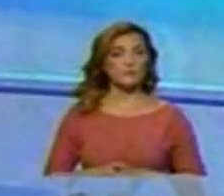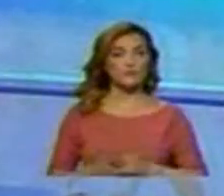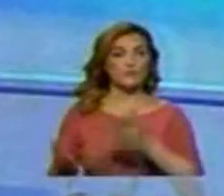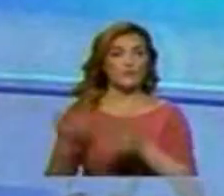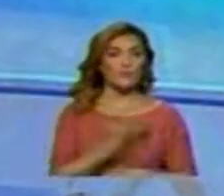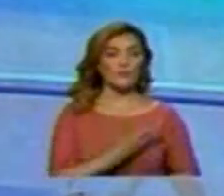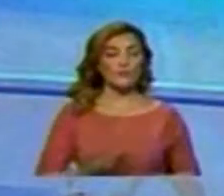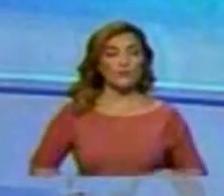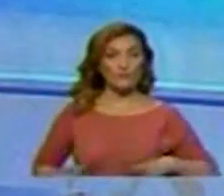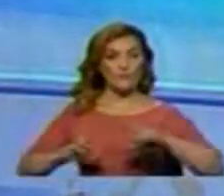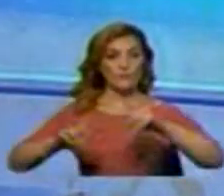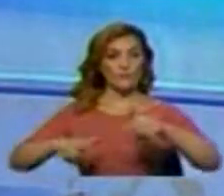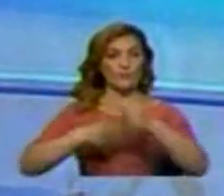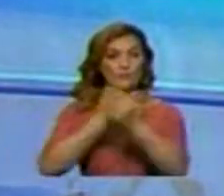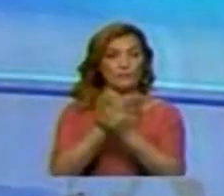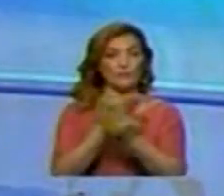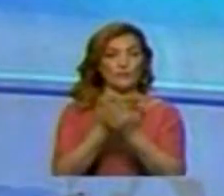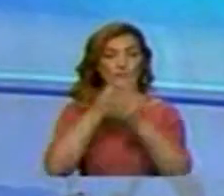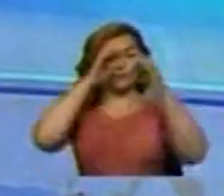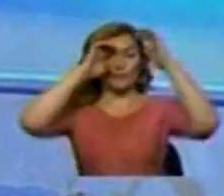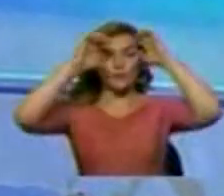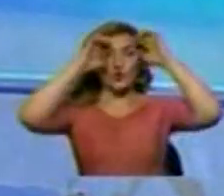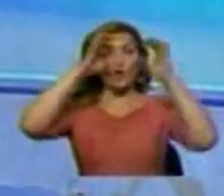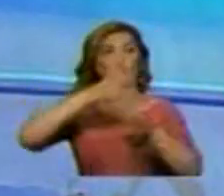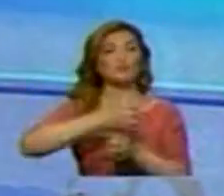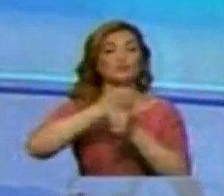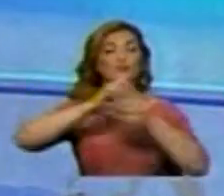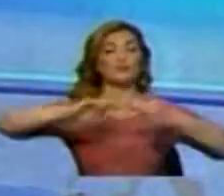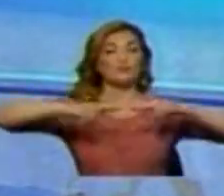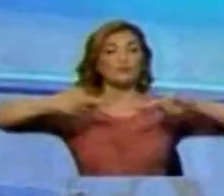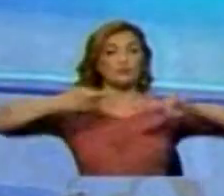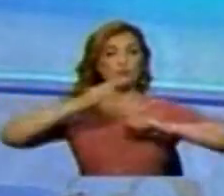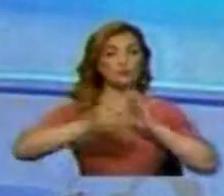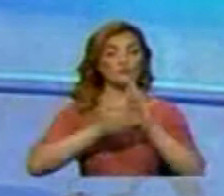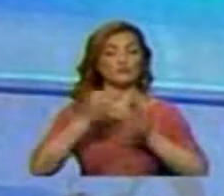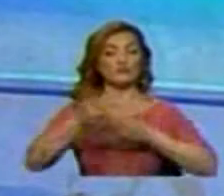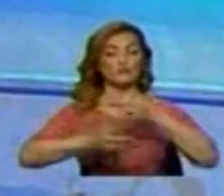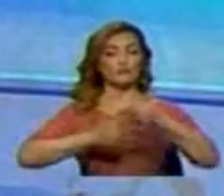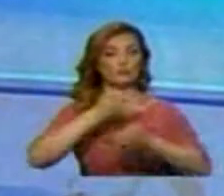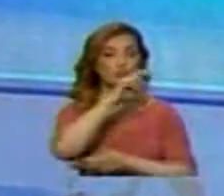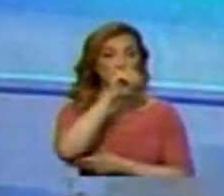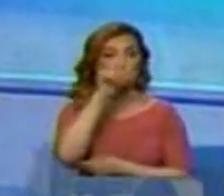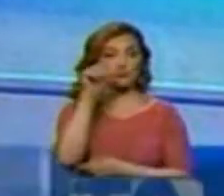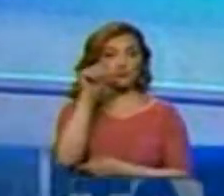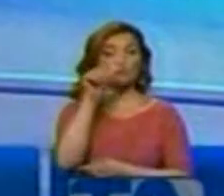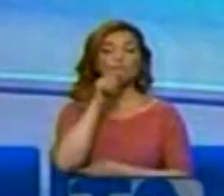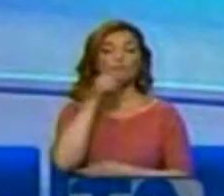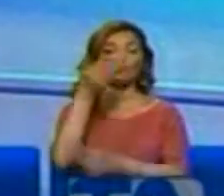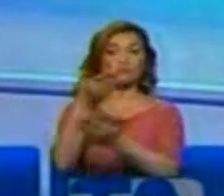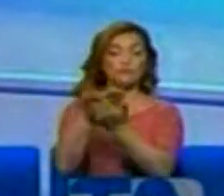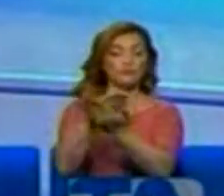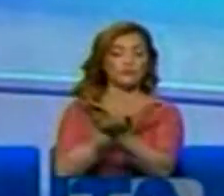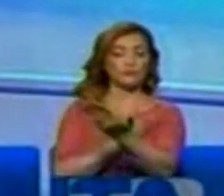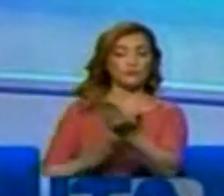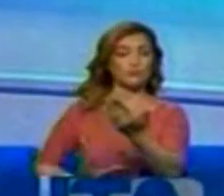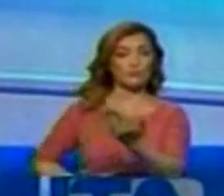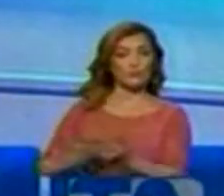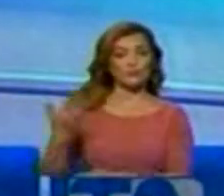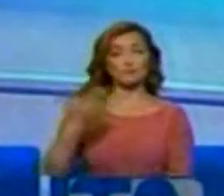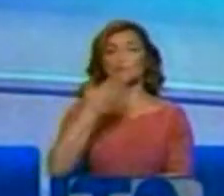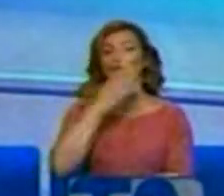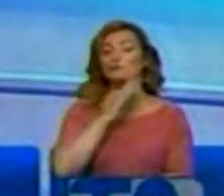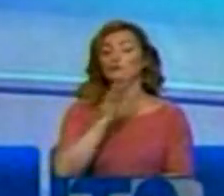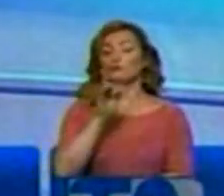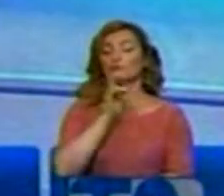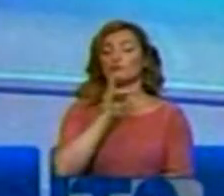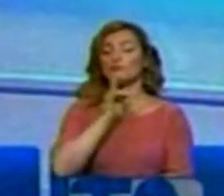El presidente Lenín Moreno propondrá una estrategia de seguridad regional contra el narcotráfico a su homólogo Donald Trump durante la visita oficial que se iniciará